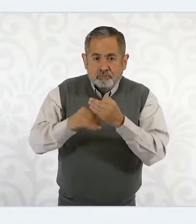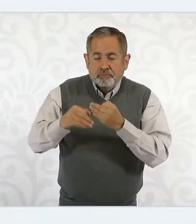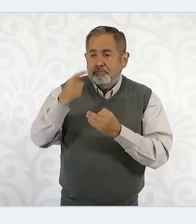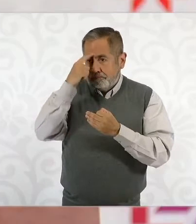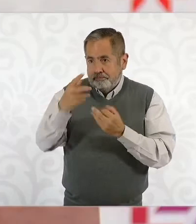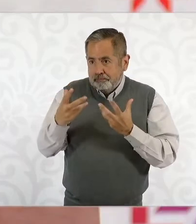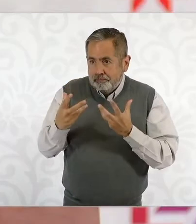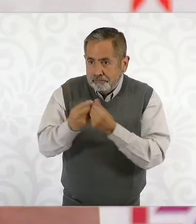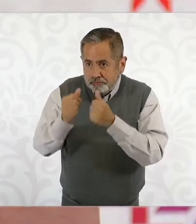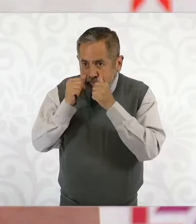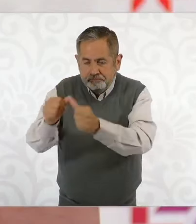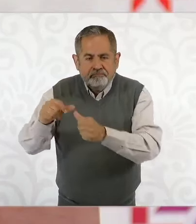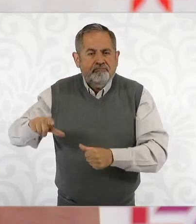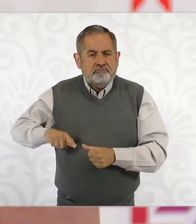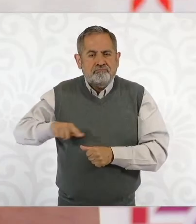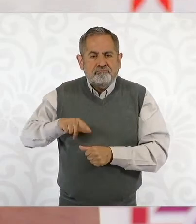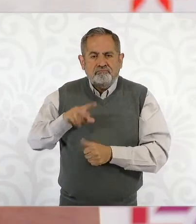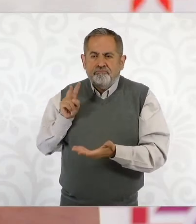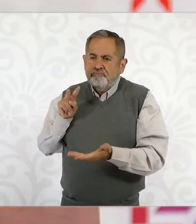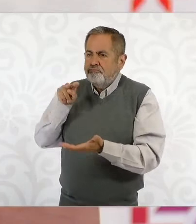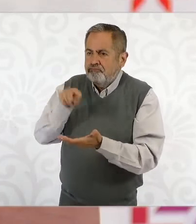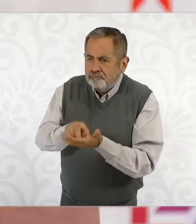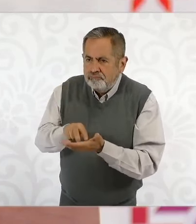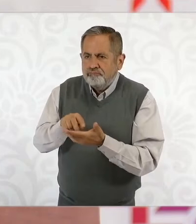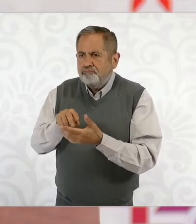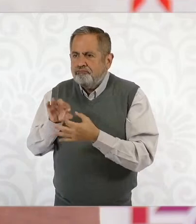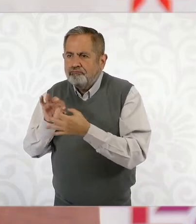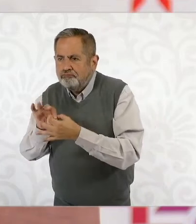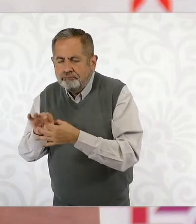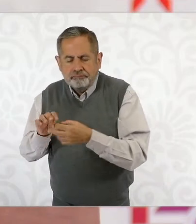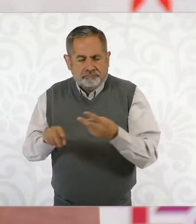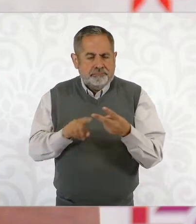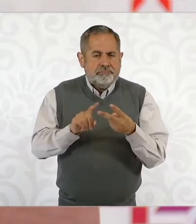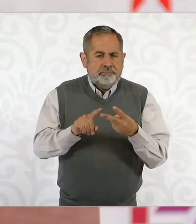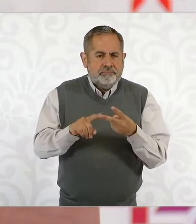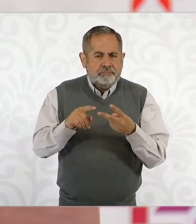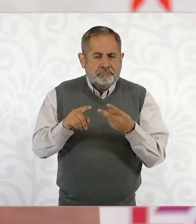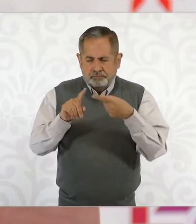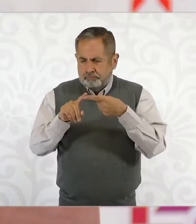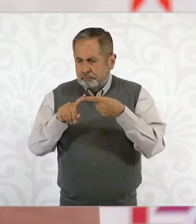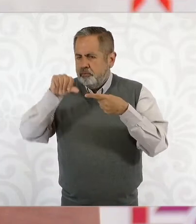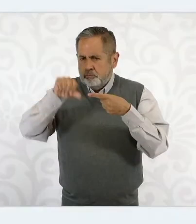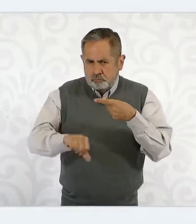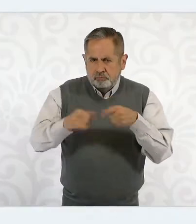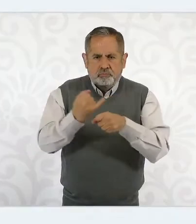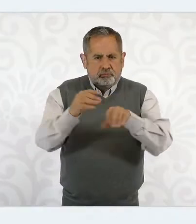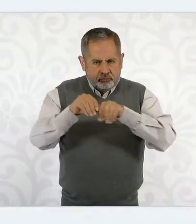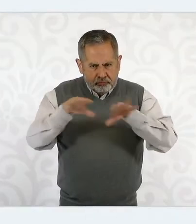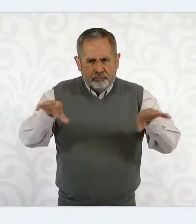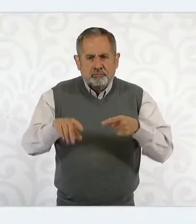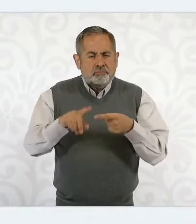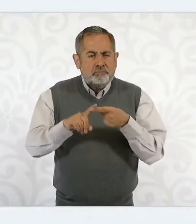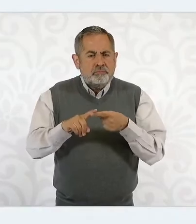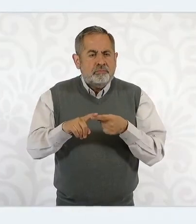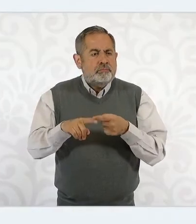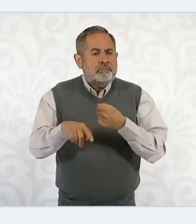pueblo, gobierno de territorio. El segundo se llama, bueno, ese pasa hoy por